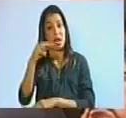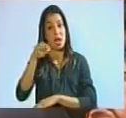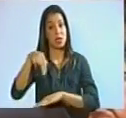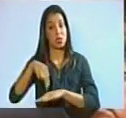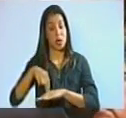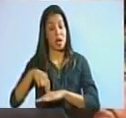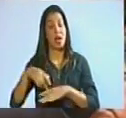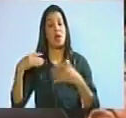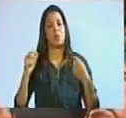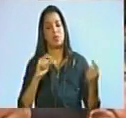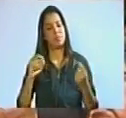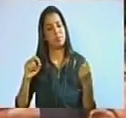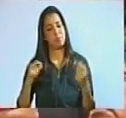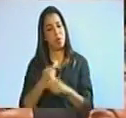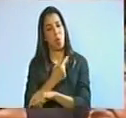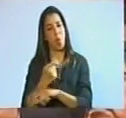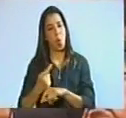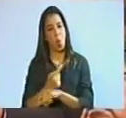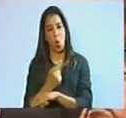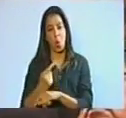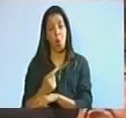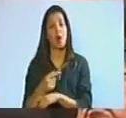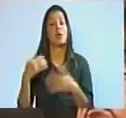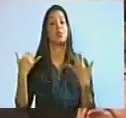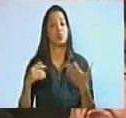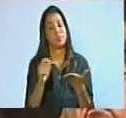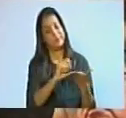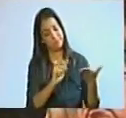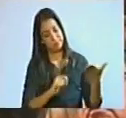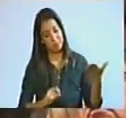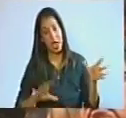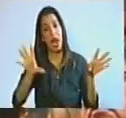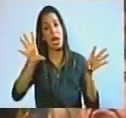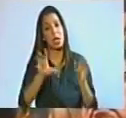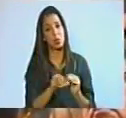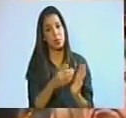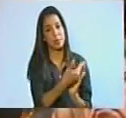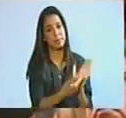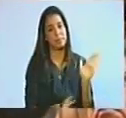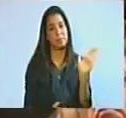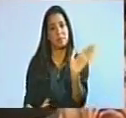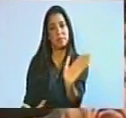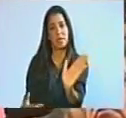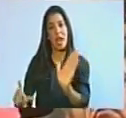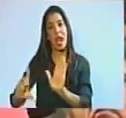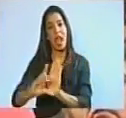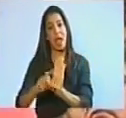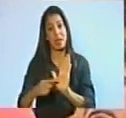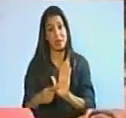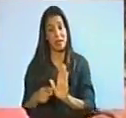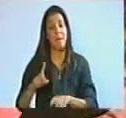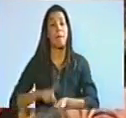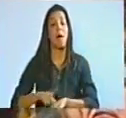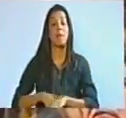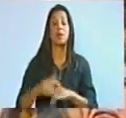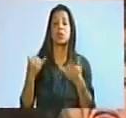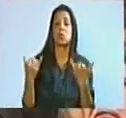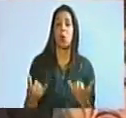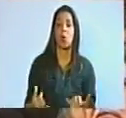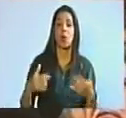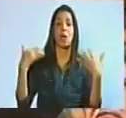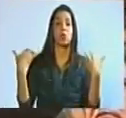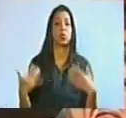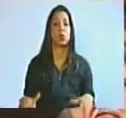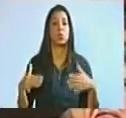Constituyente. Es muy importante decir que es quizá en este momento, dada la